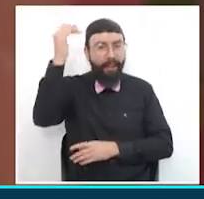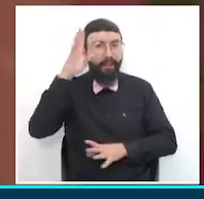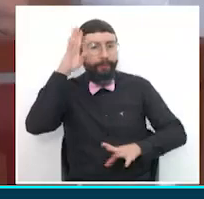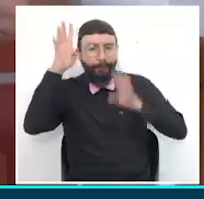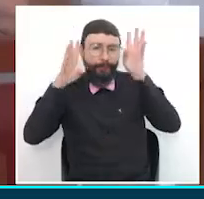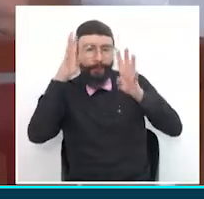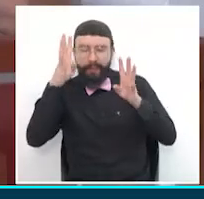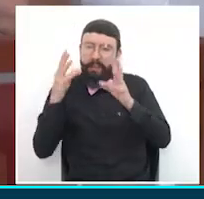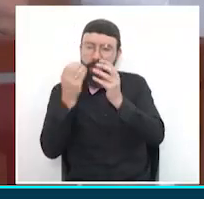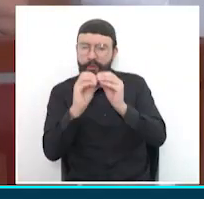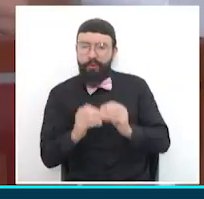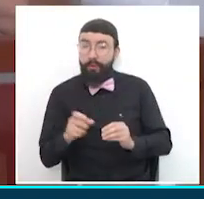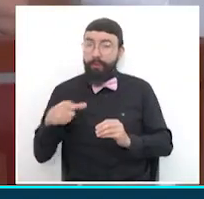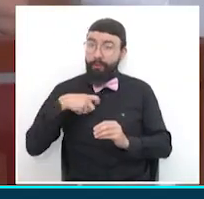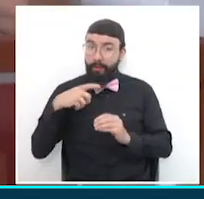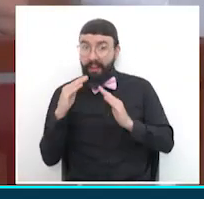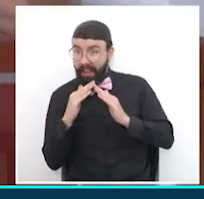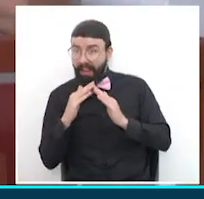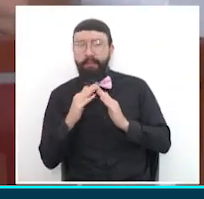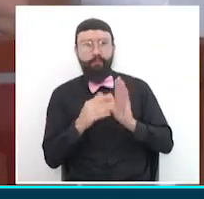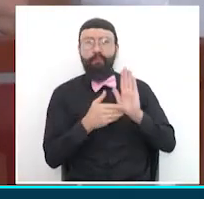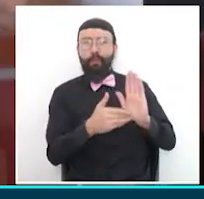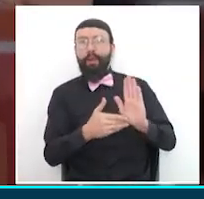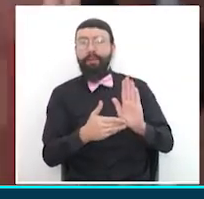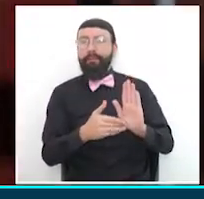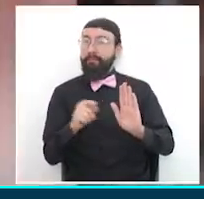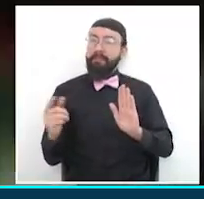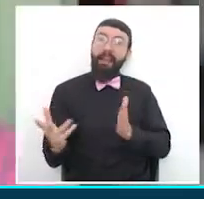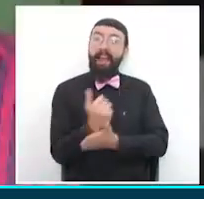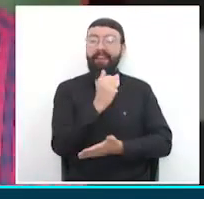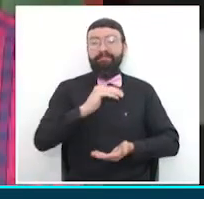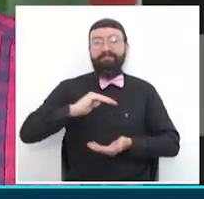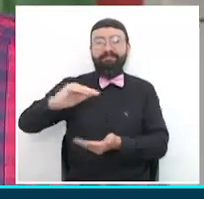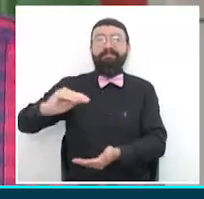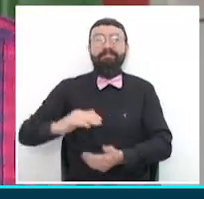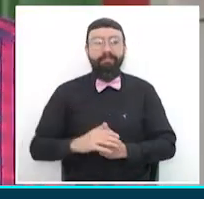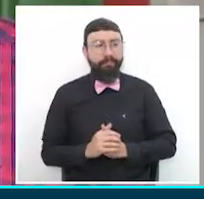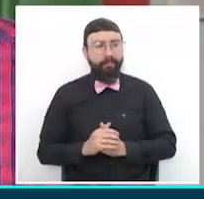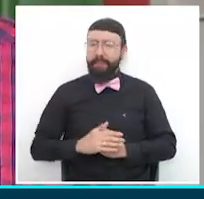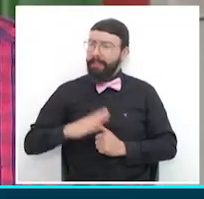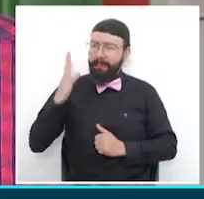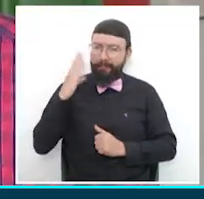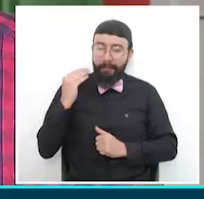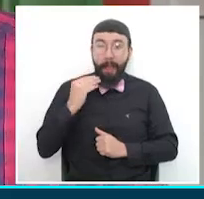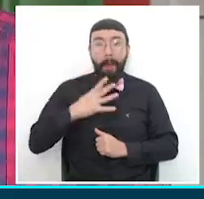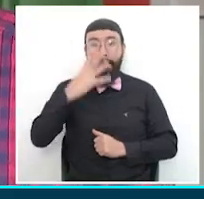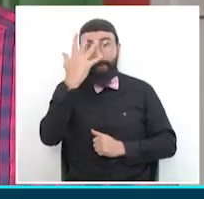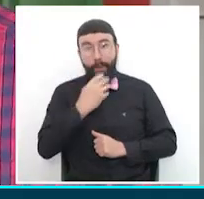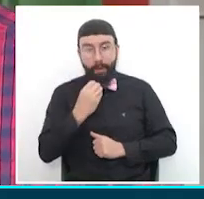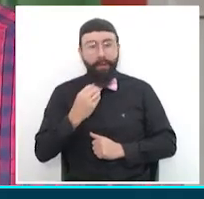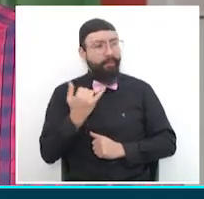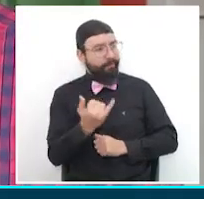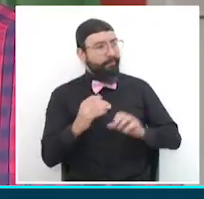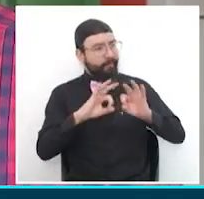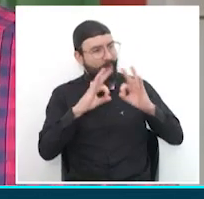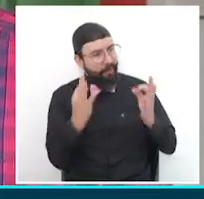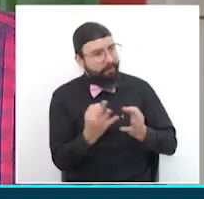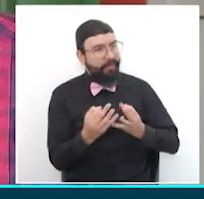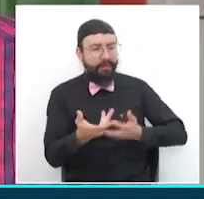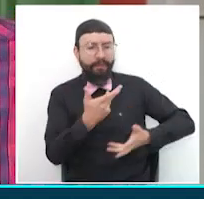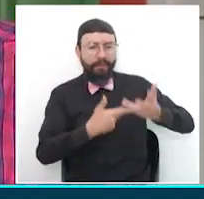herramientas que tuvieran en casa. Ha sido una experiencia muy bonita, ya que hemos participado en familia en